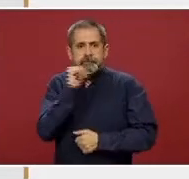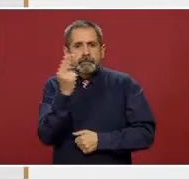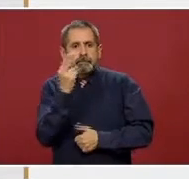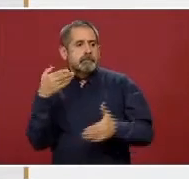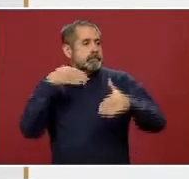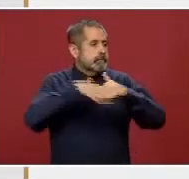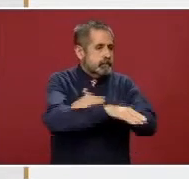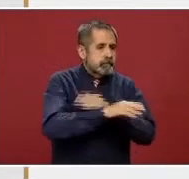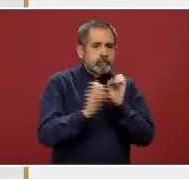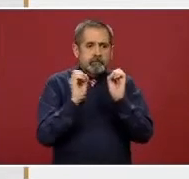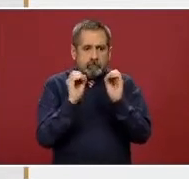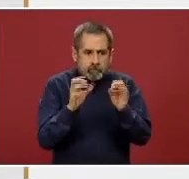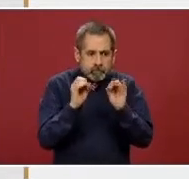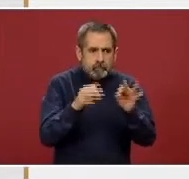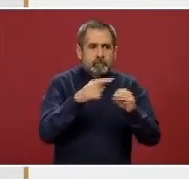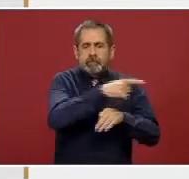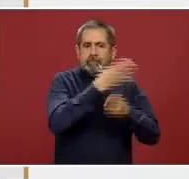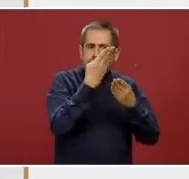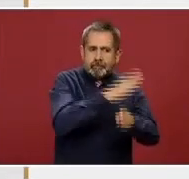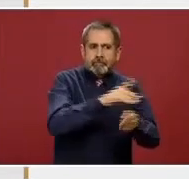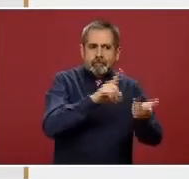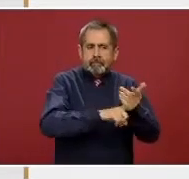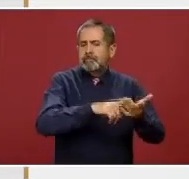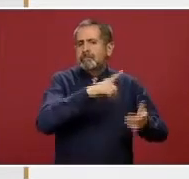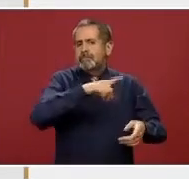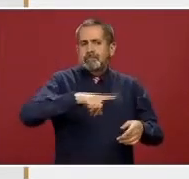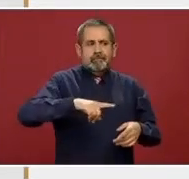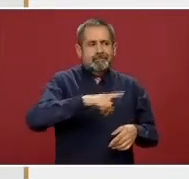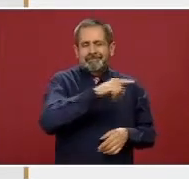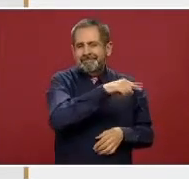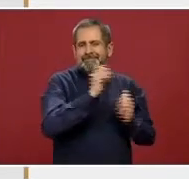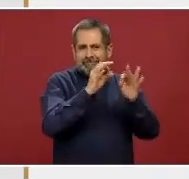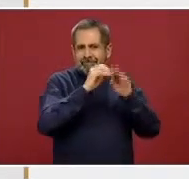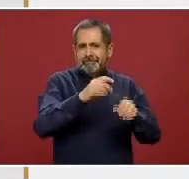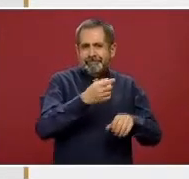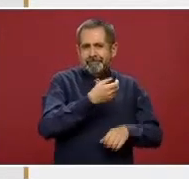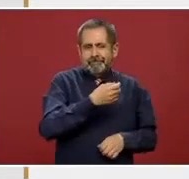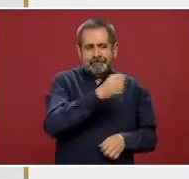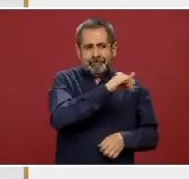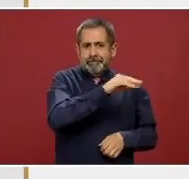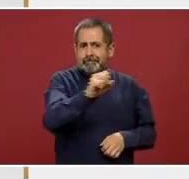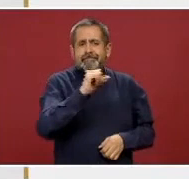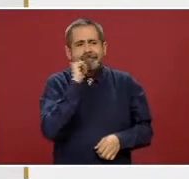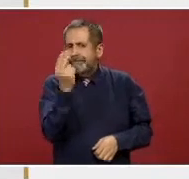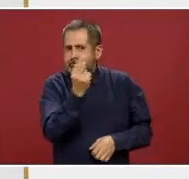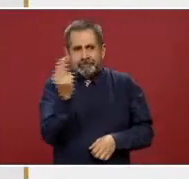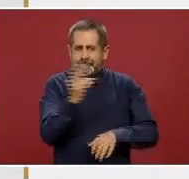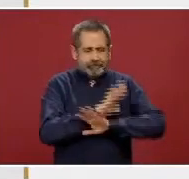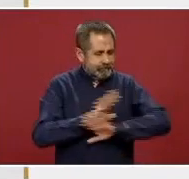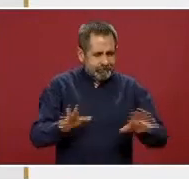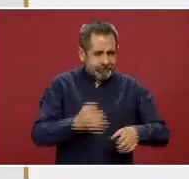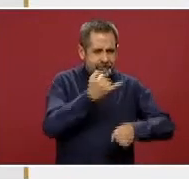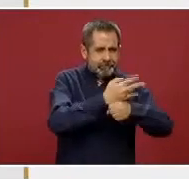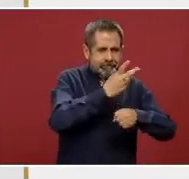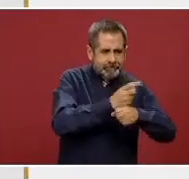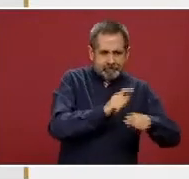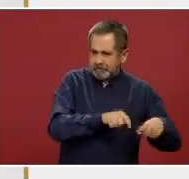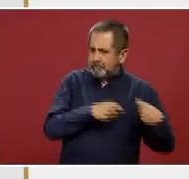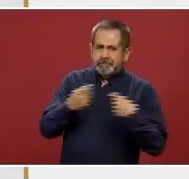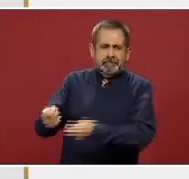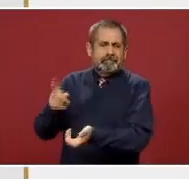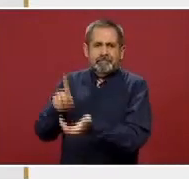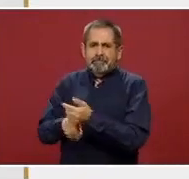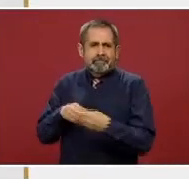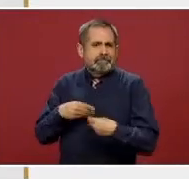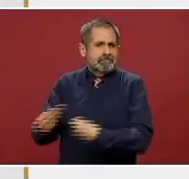oficinas bancarias, lo que permitirá garantizar la prestación económica en situación de incapacidad temporal para